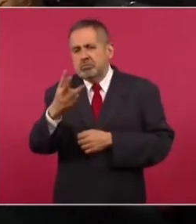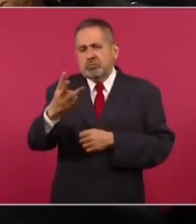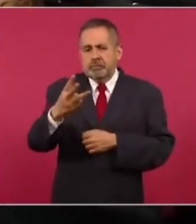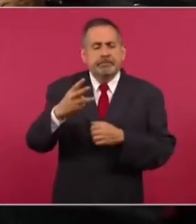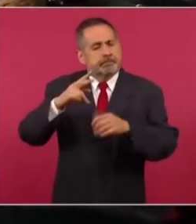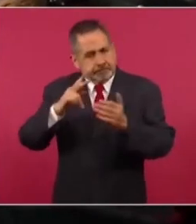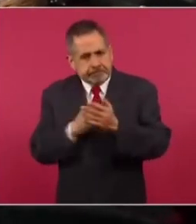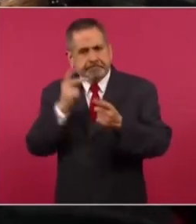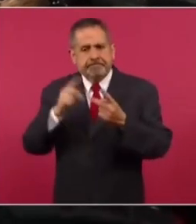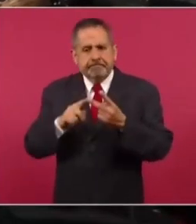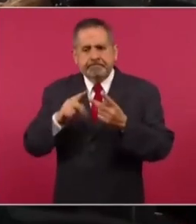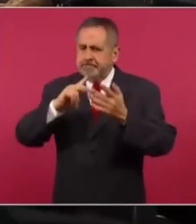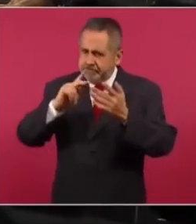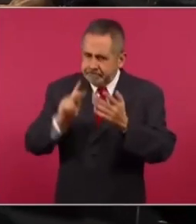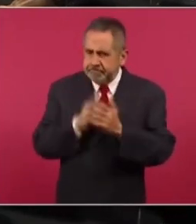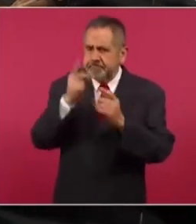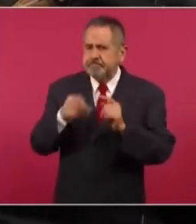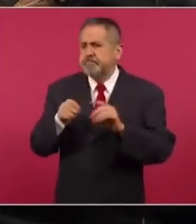encuestas